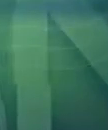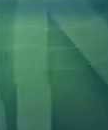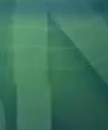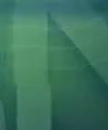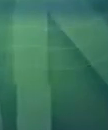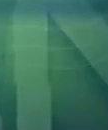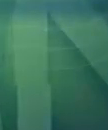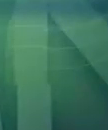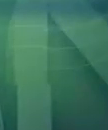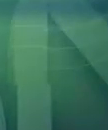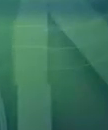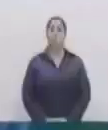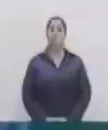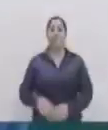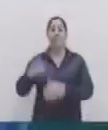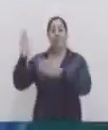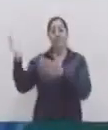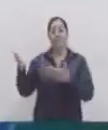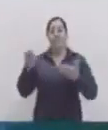Matemática.